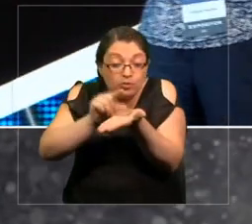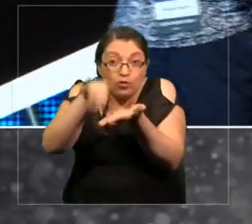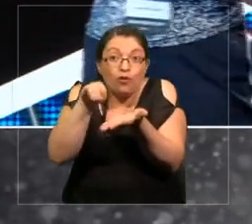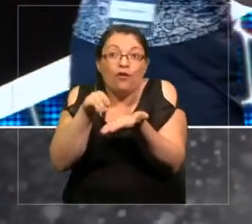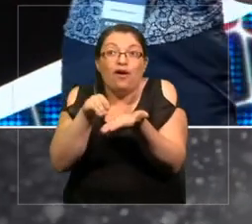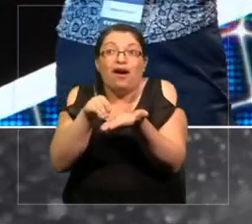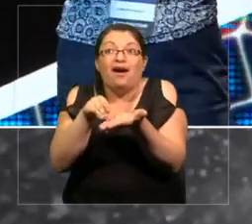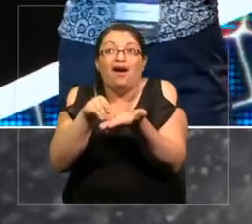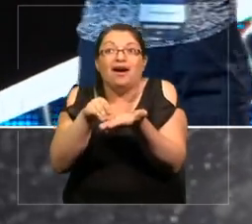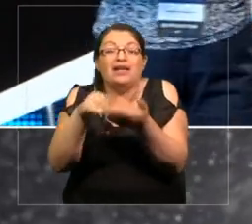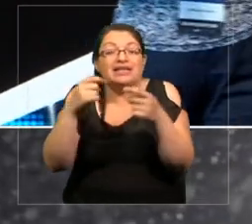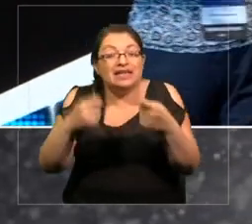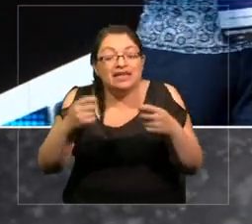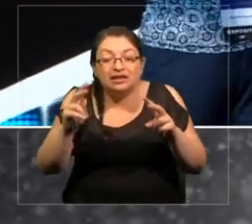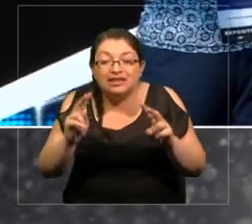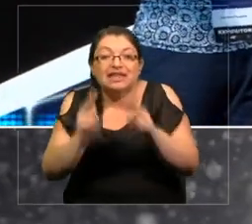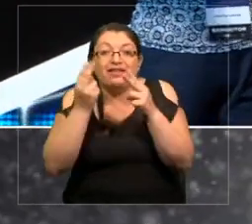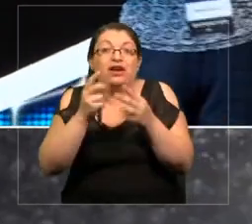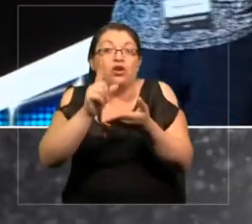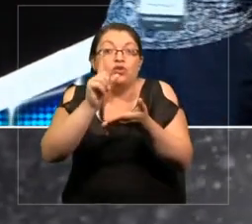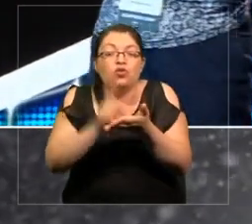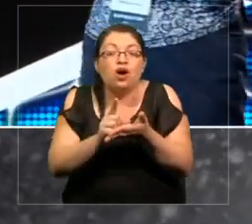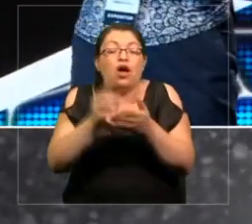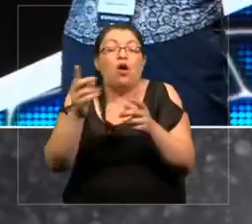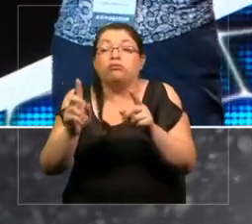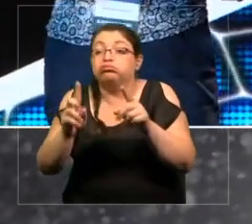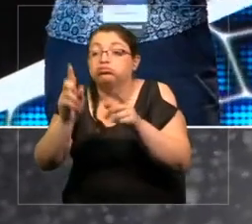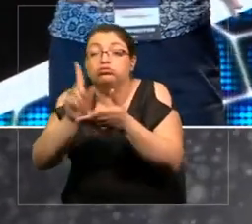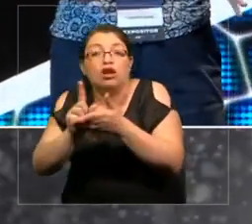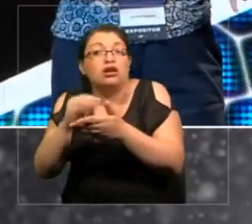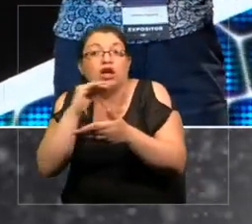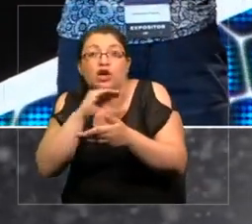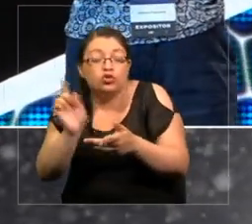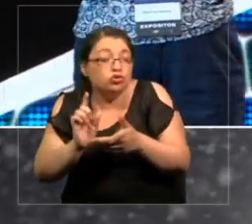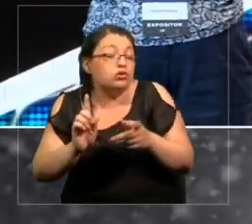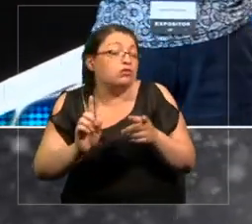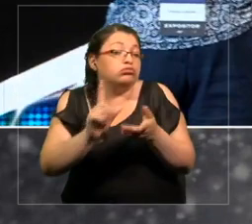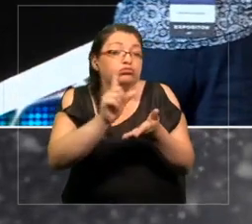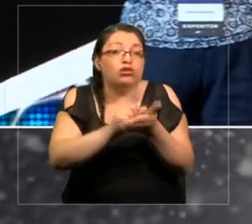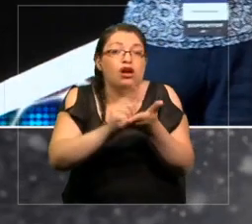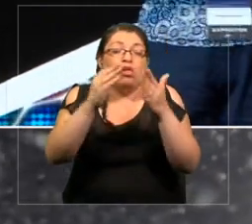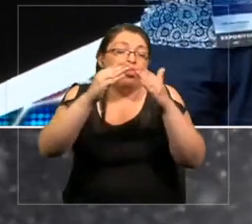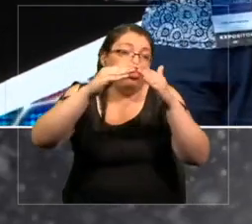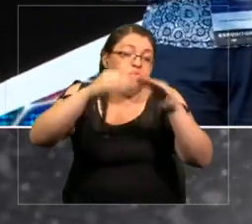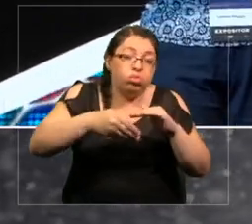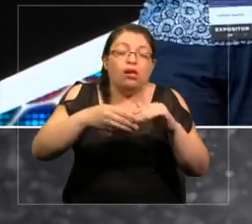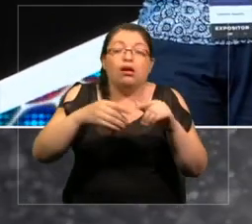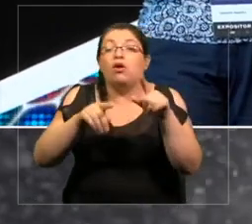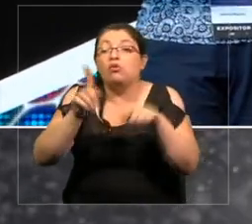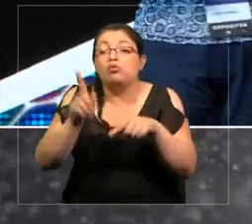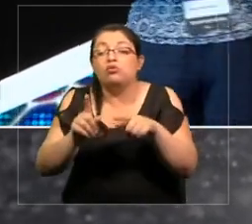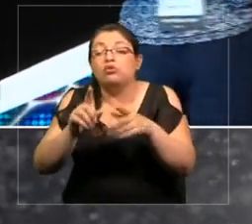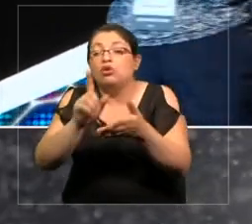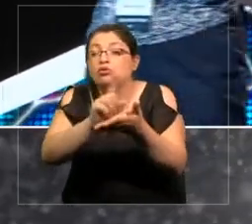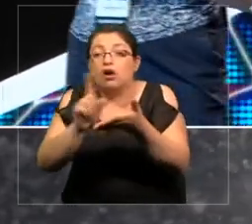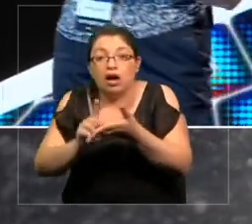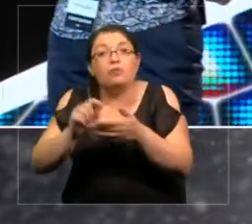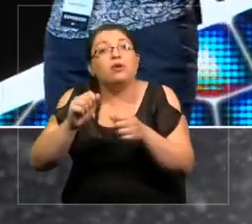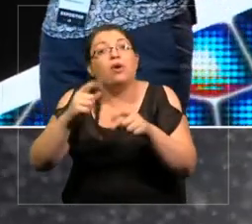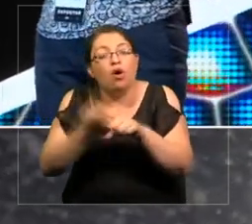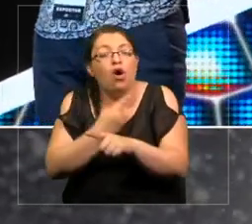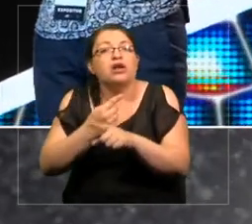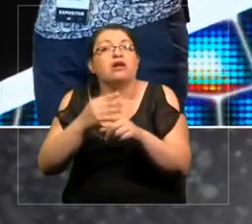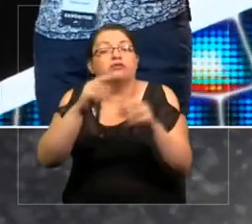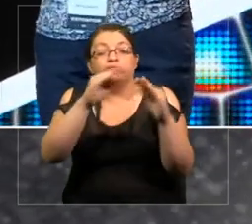sobre todo áreas obsoletas deterioradas que podemos volver a repoblar arreglar reutilizar